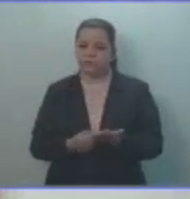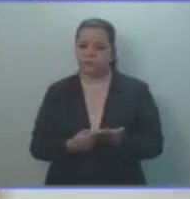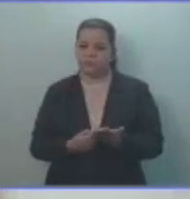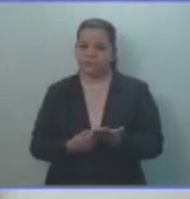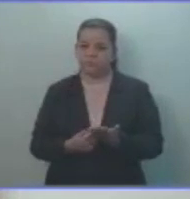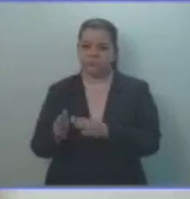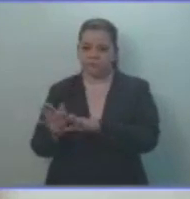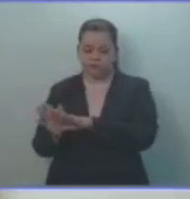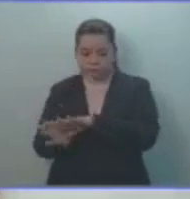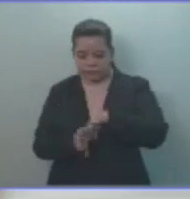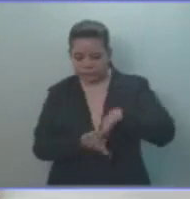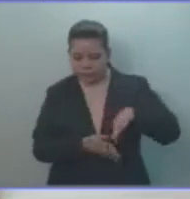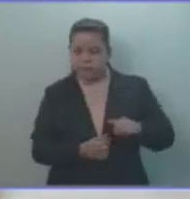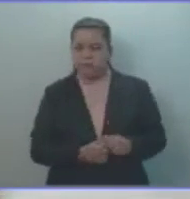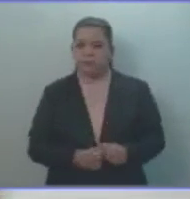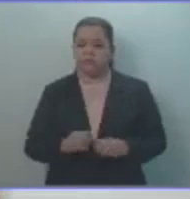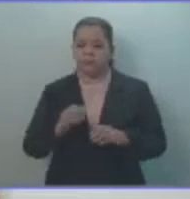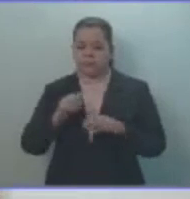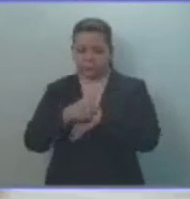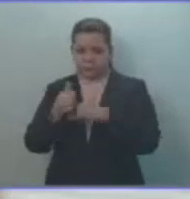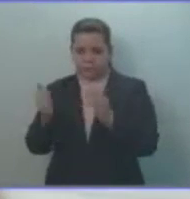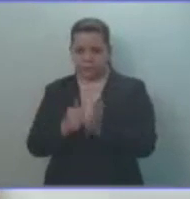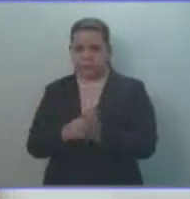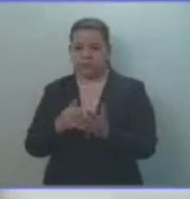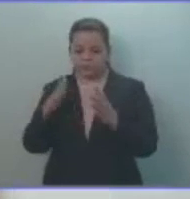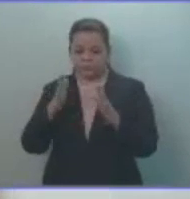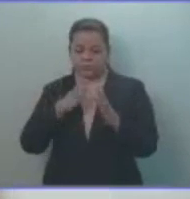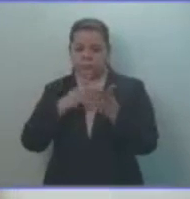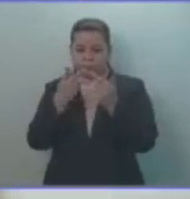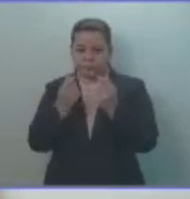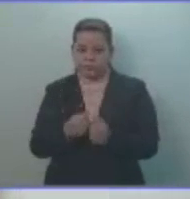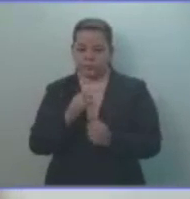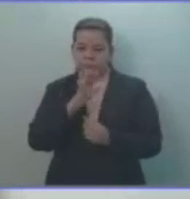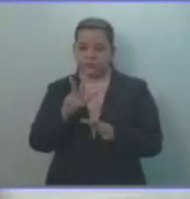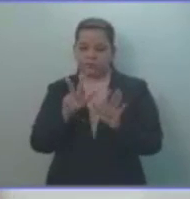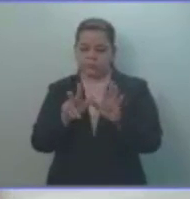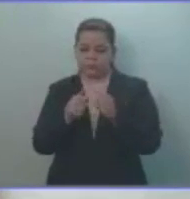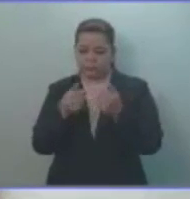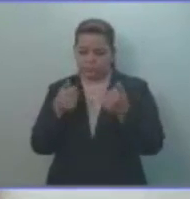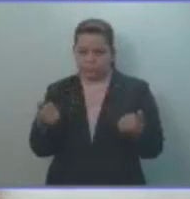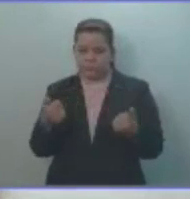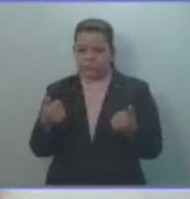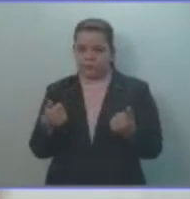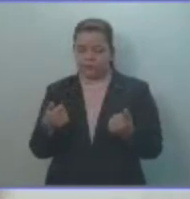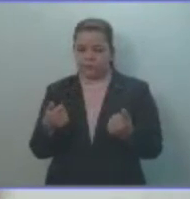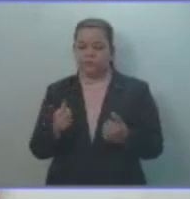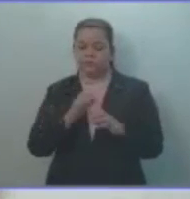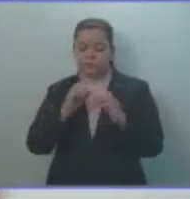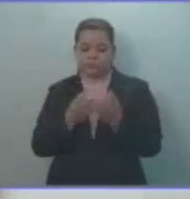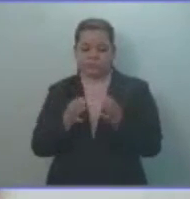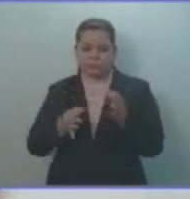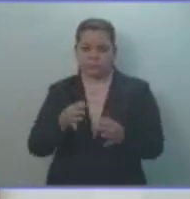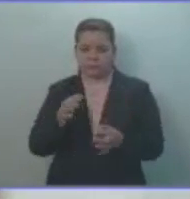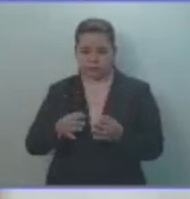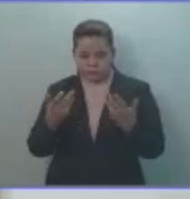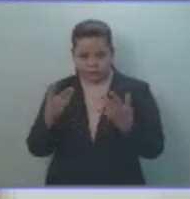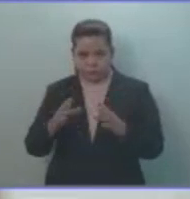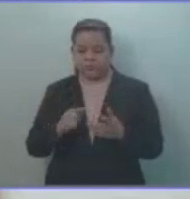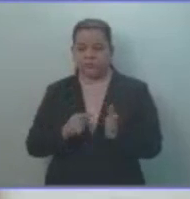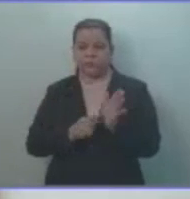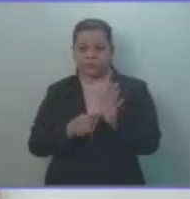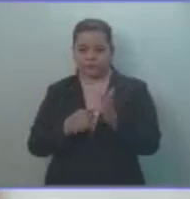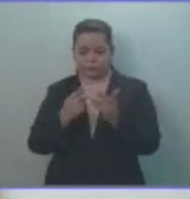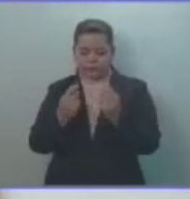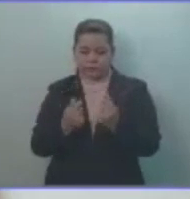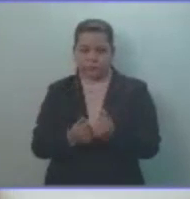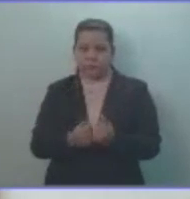Por otra parte, el órgano legislativo tiene un presupuesto de 58 millones. El órgano judicial presentó un presupuesto